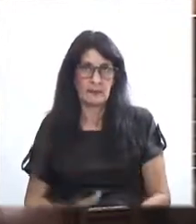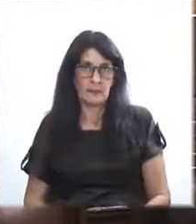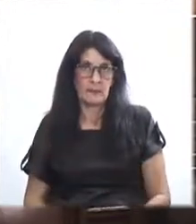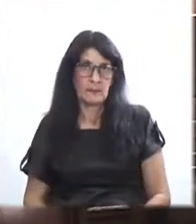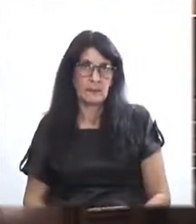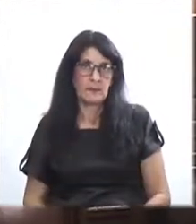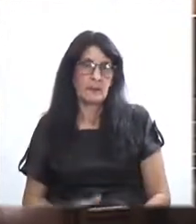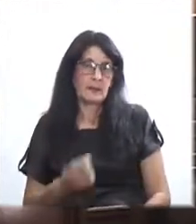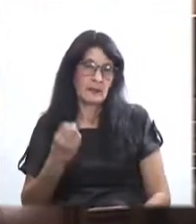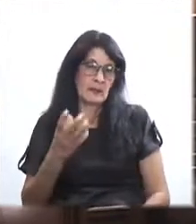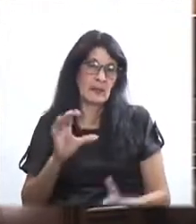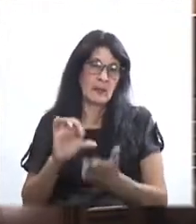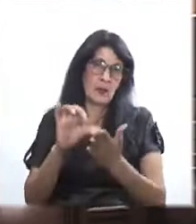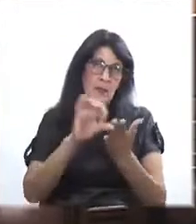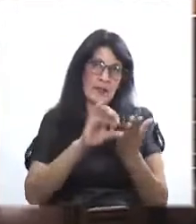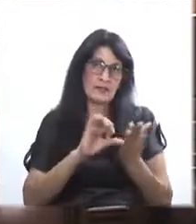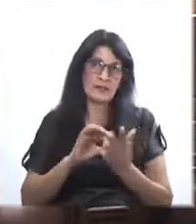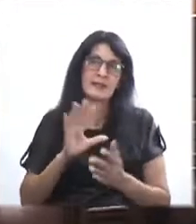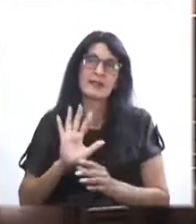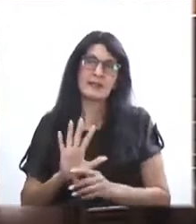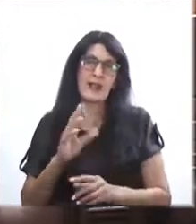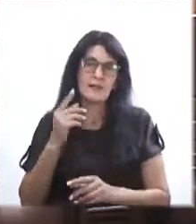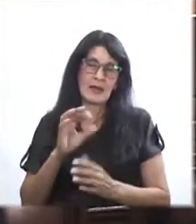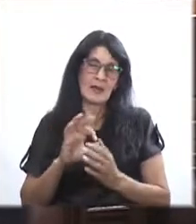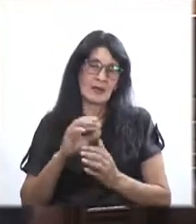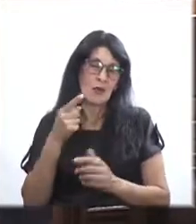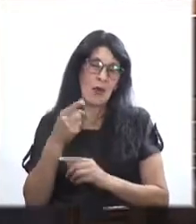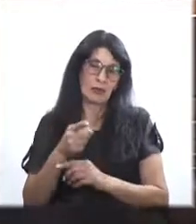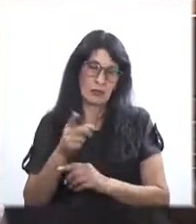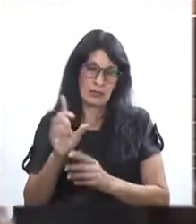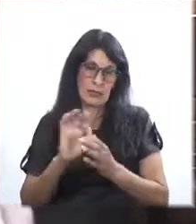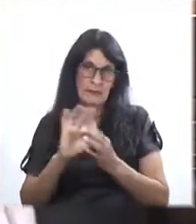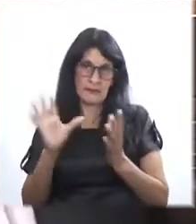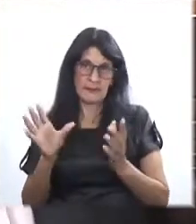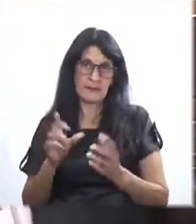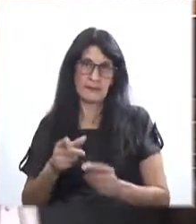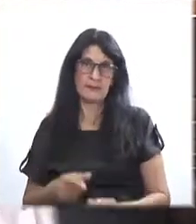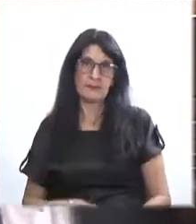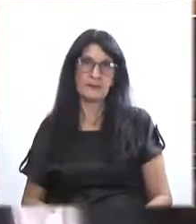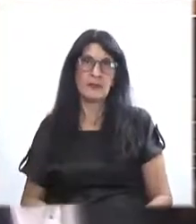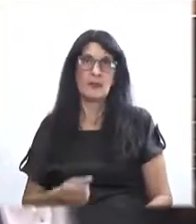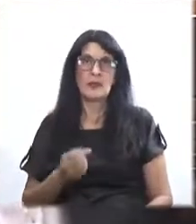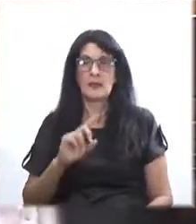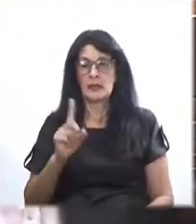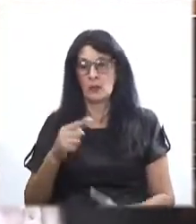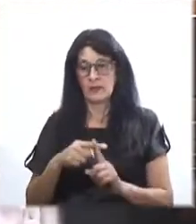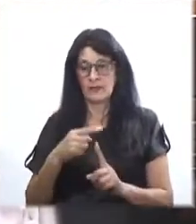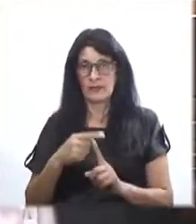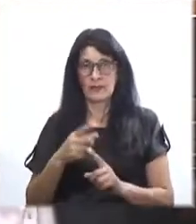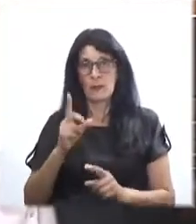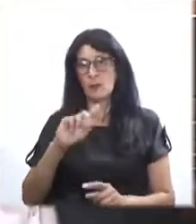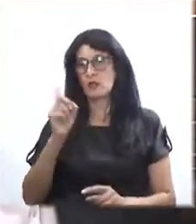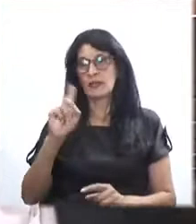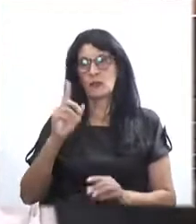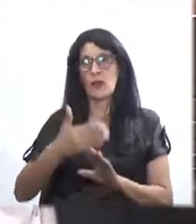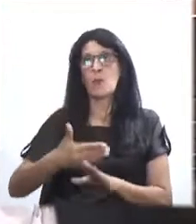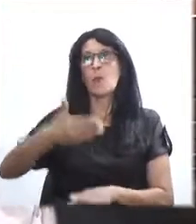que los países que estaban en contra de la libertad no existen más, porque no se cayó el muro de